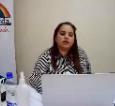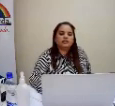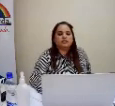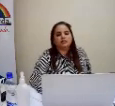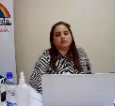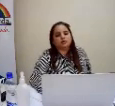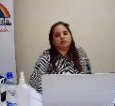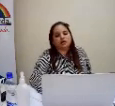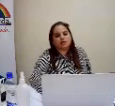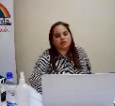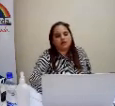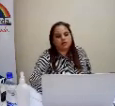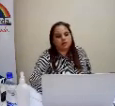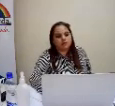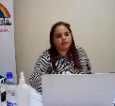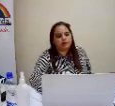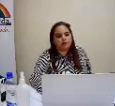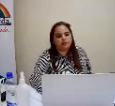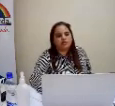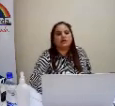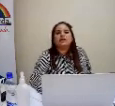5 mujeres y 1 de cada 10 varones